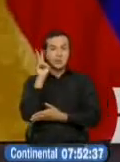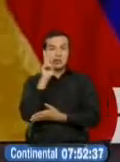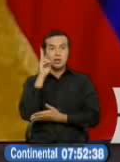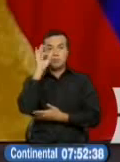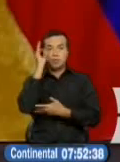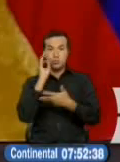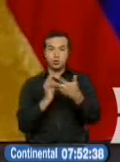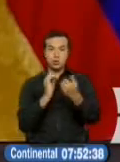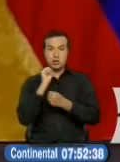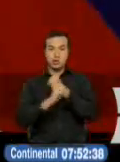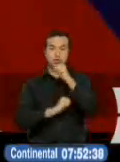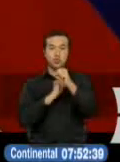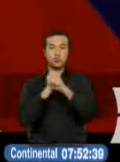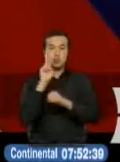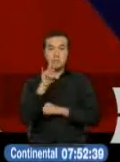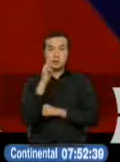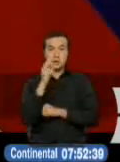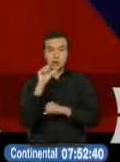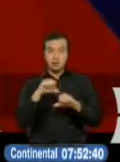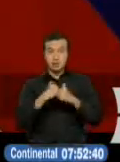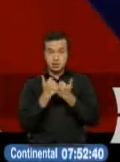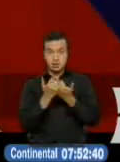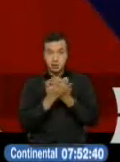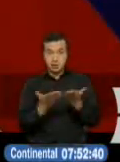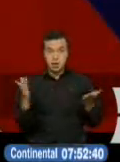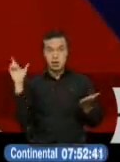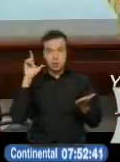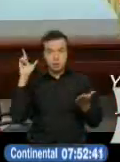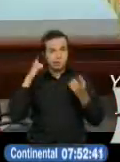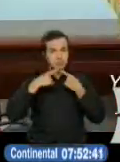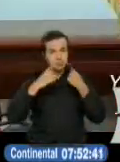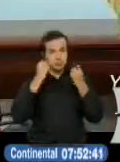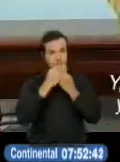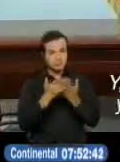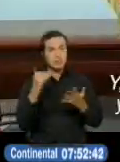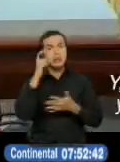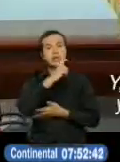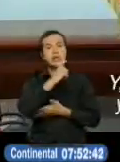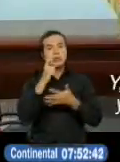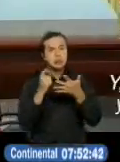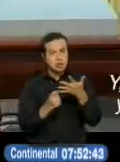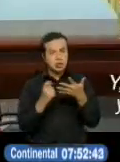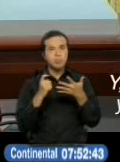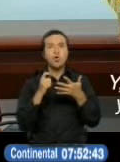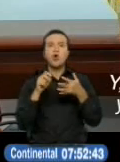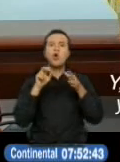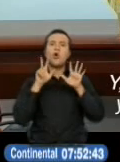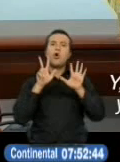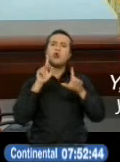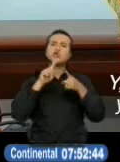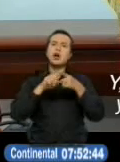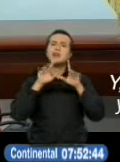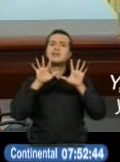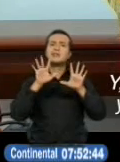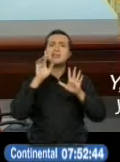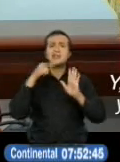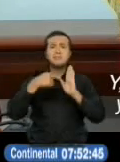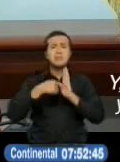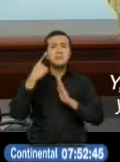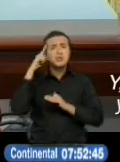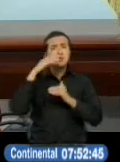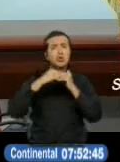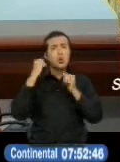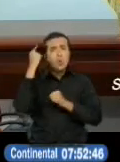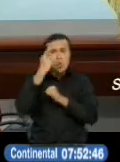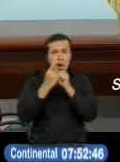Proforma 2017 a la Asamblea y este lunes durante el informe semanal. Necesitamos entre 8 y 10 mil millones de dólares